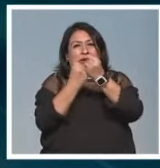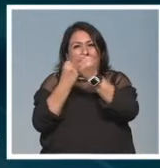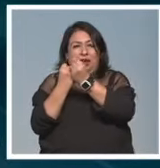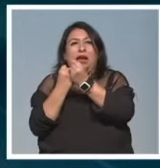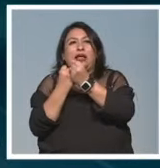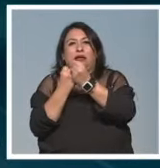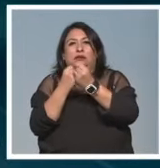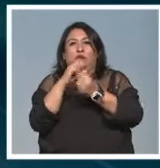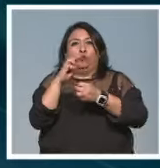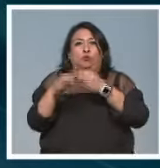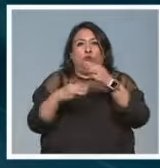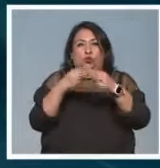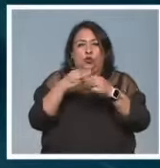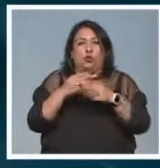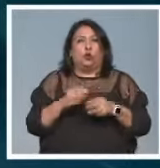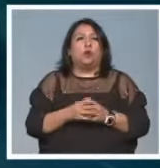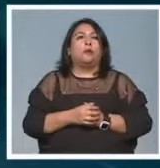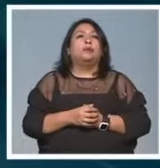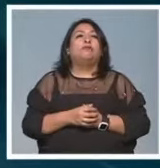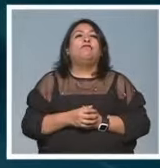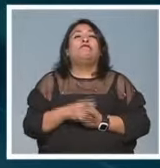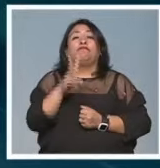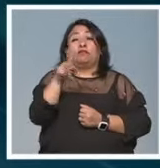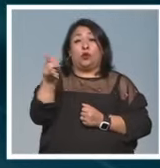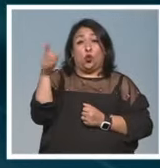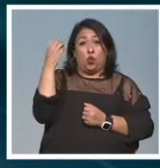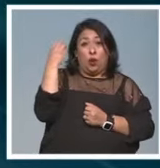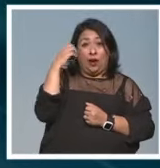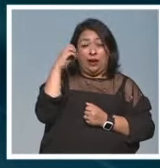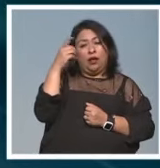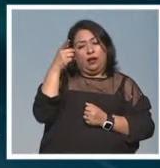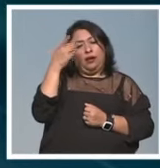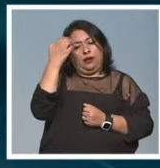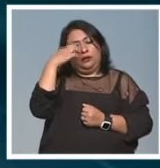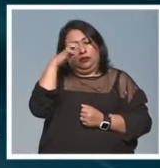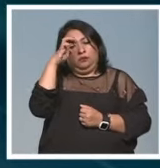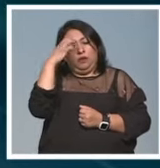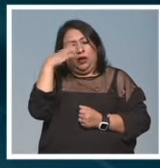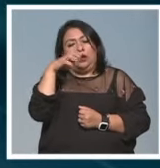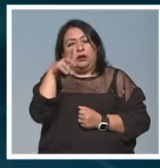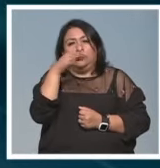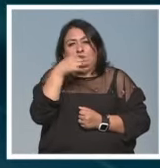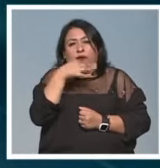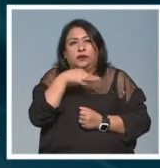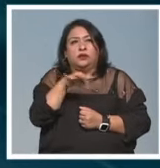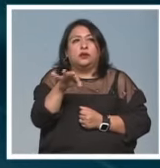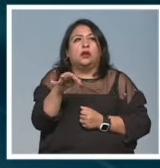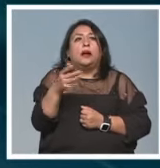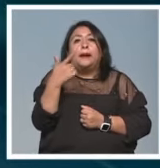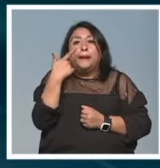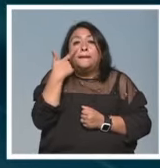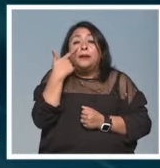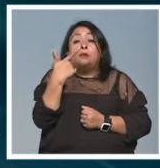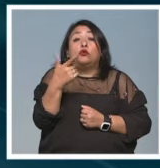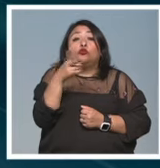que sostienen al mundo. Realmente en Oaxaca, en la experiencia, en el acto de celebrar, pues se denota